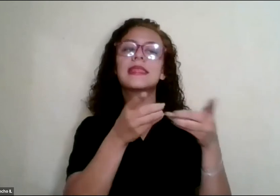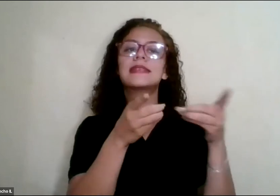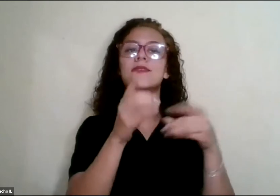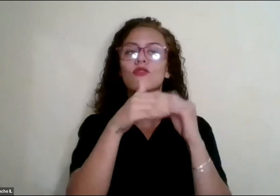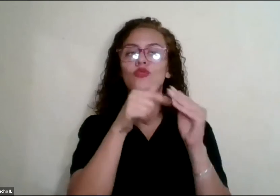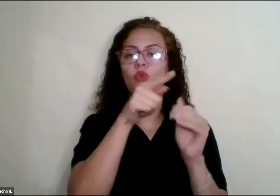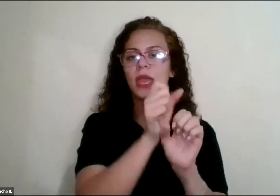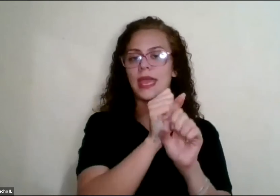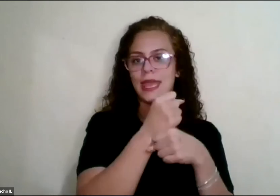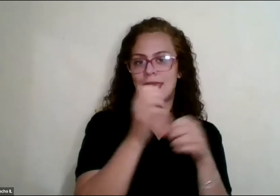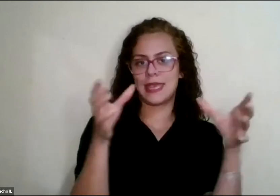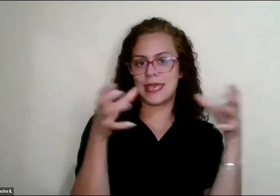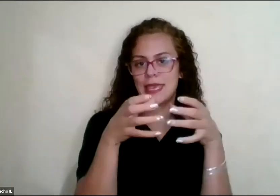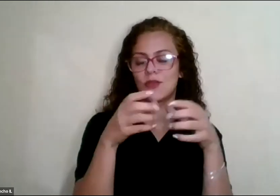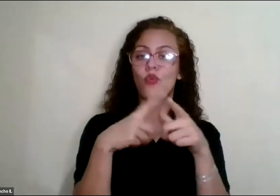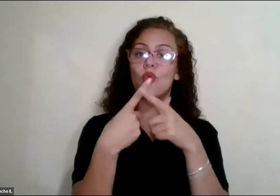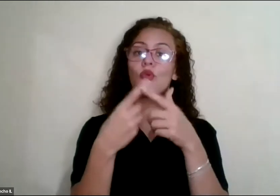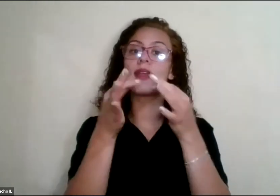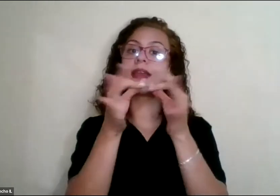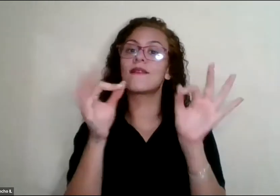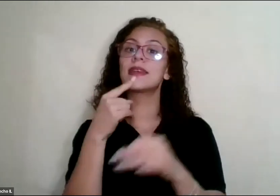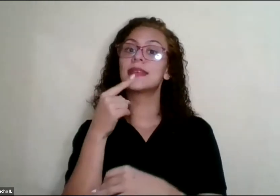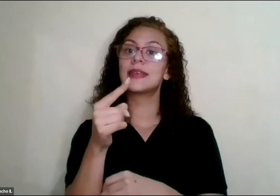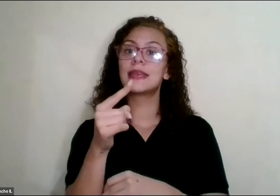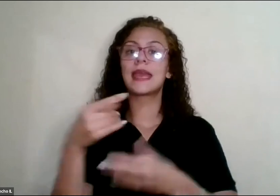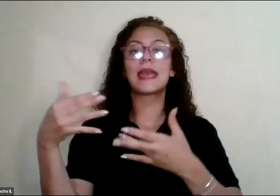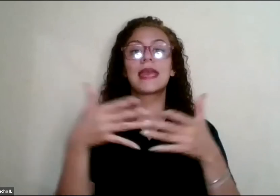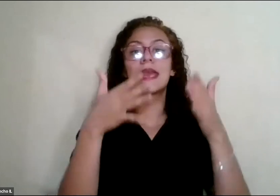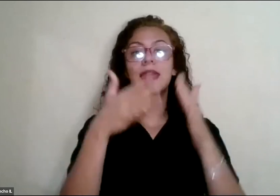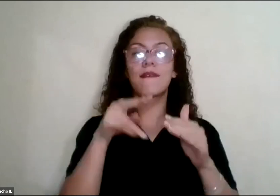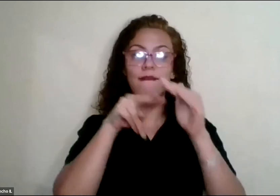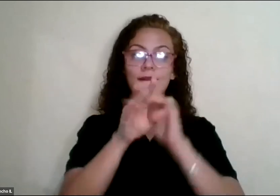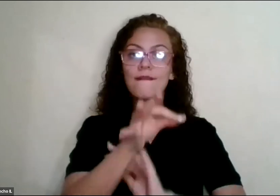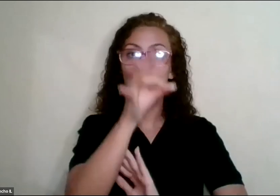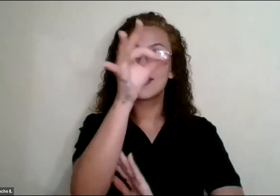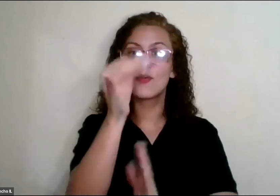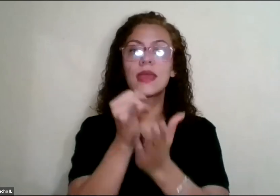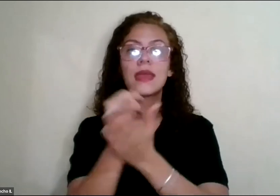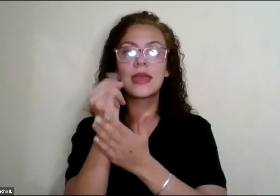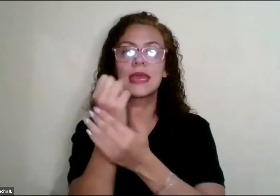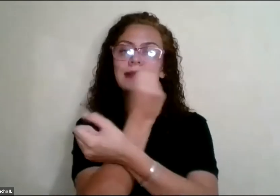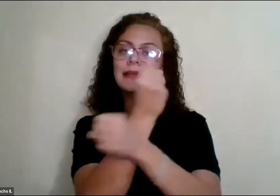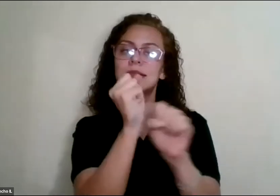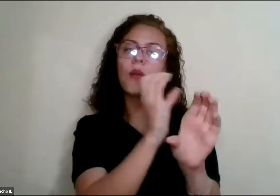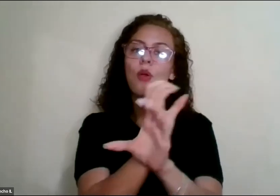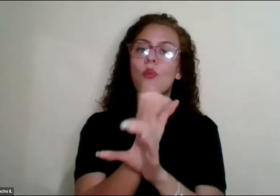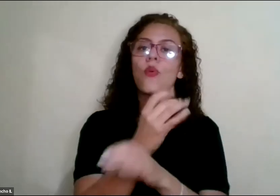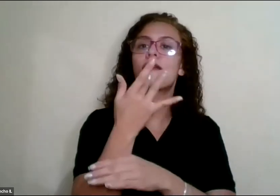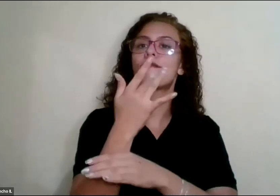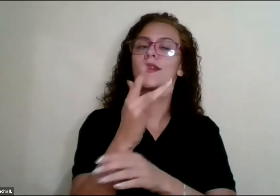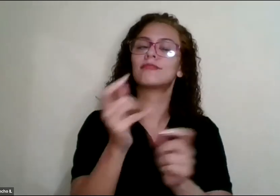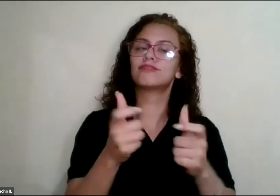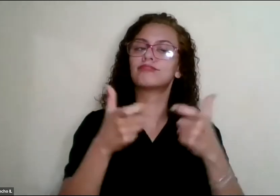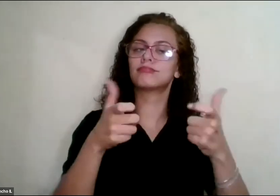hizo. Entonces, la frase dice así, es la guerrera visionaria que investiga y salvaguarda las riquezas de nuestro